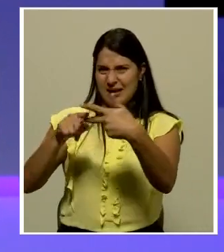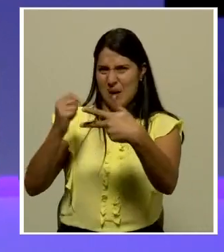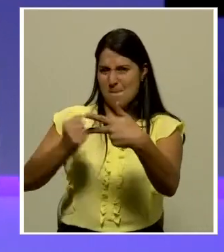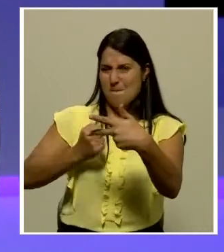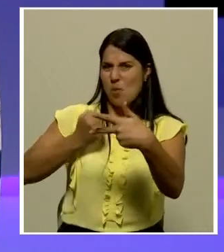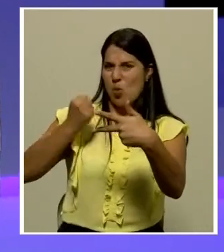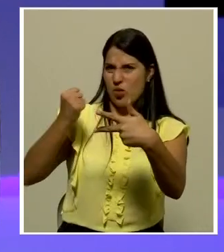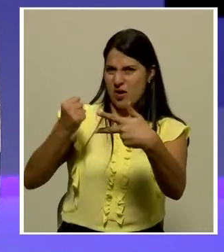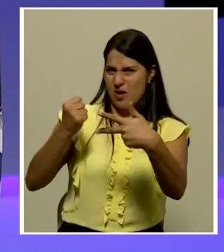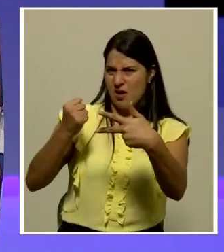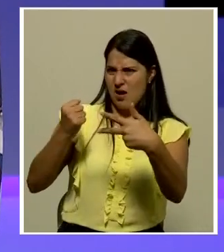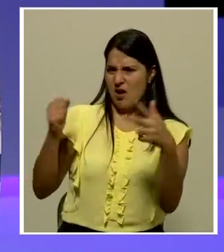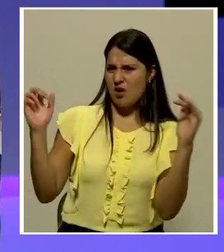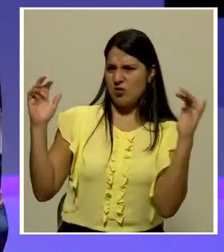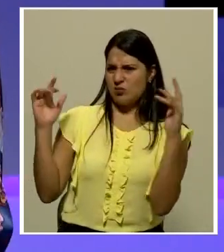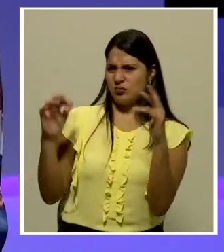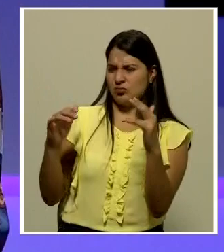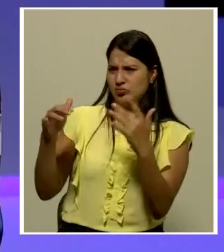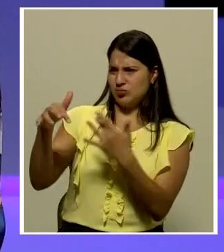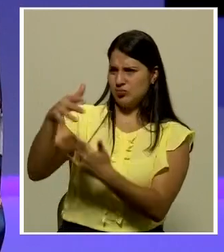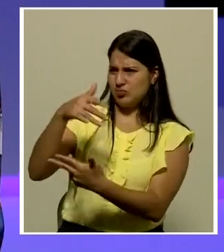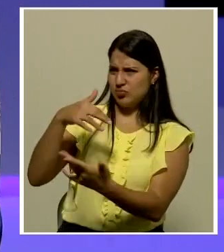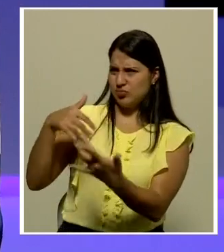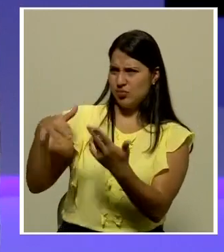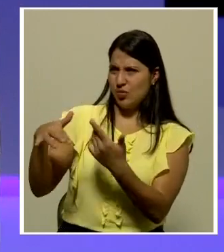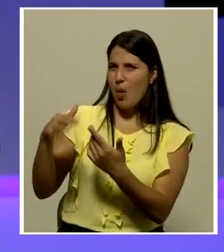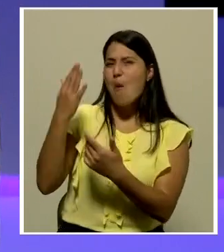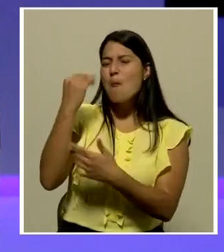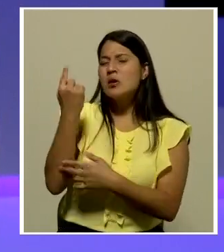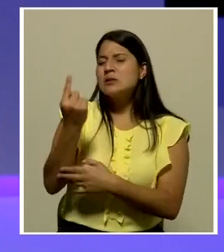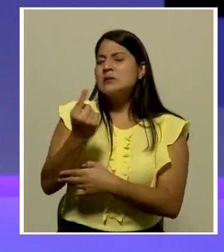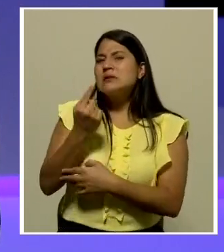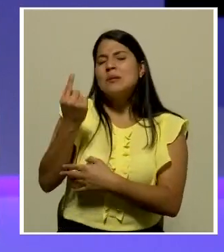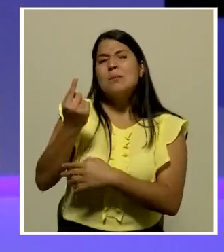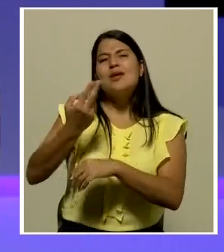que haya una división marcada de esos poderes. Entonces,